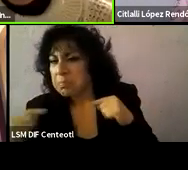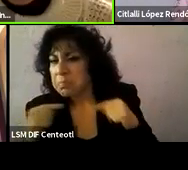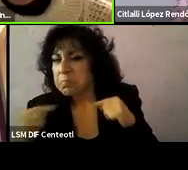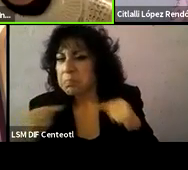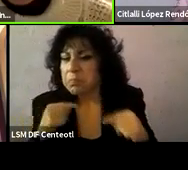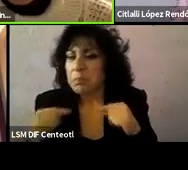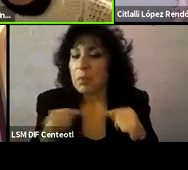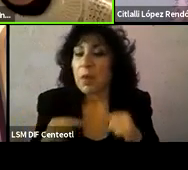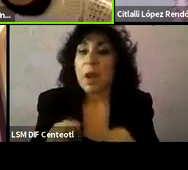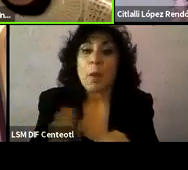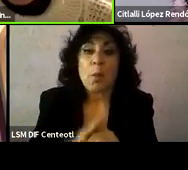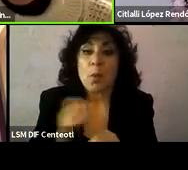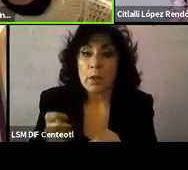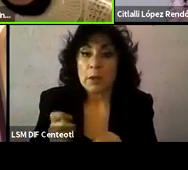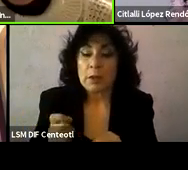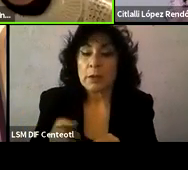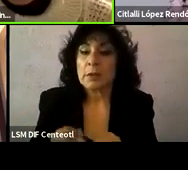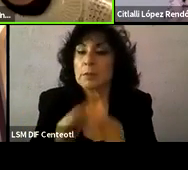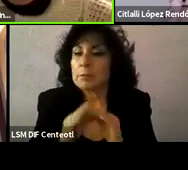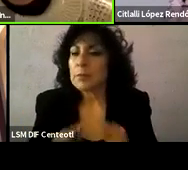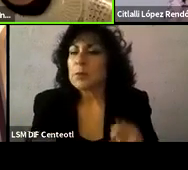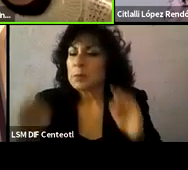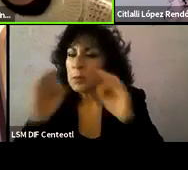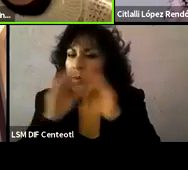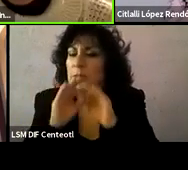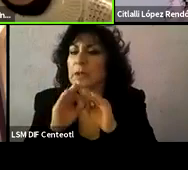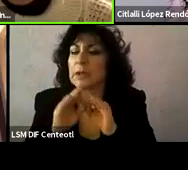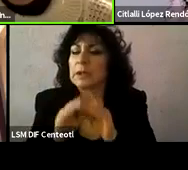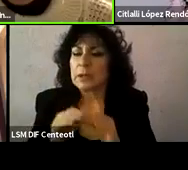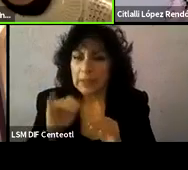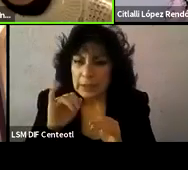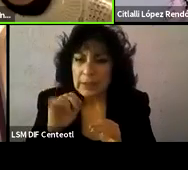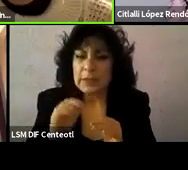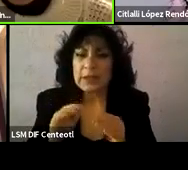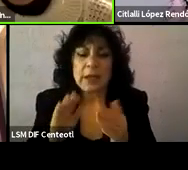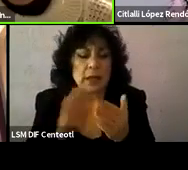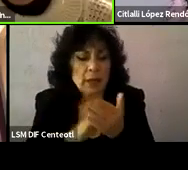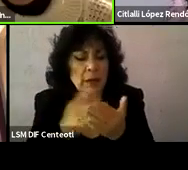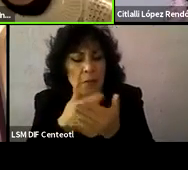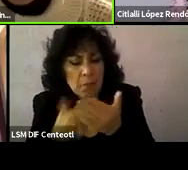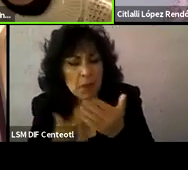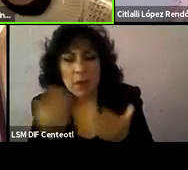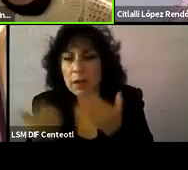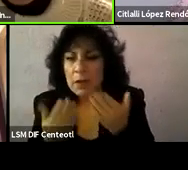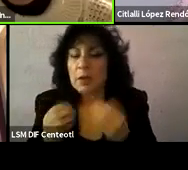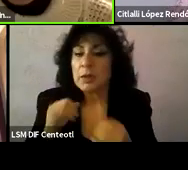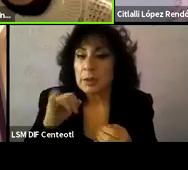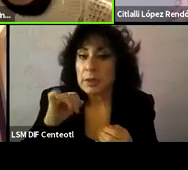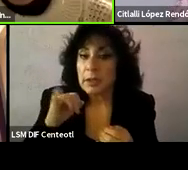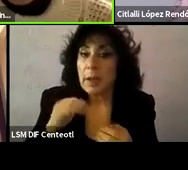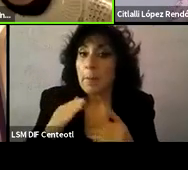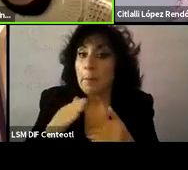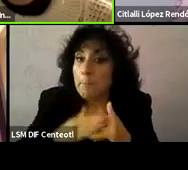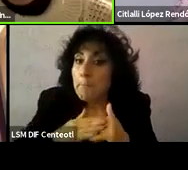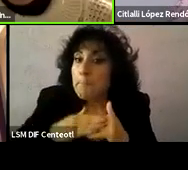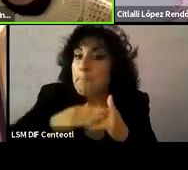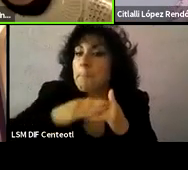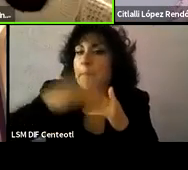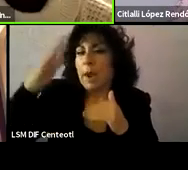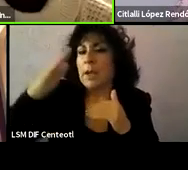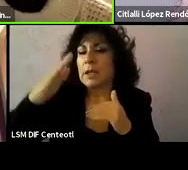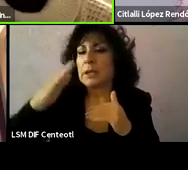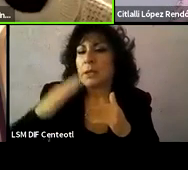va más allá de pensarlo con que esté en la currícula escolar o que tenga un apartado en un libro de texto, ¿no? Sino realmente